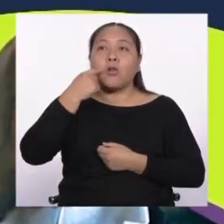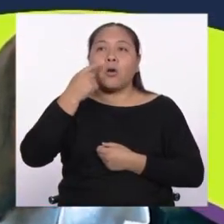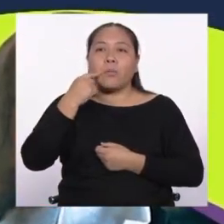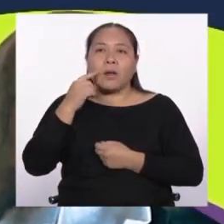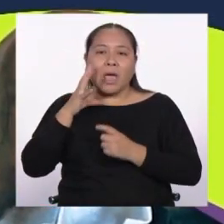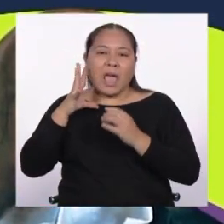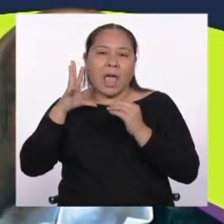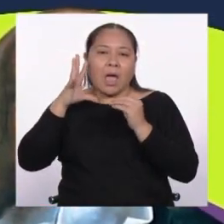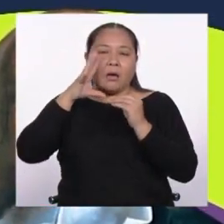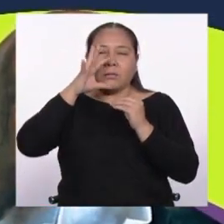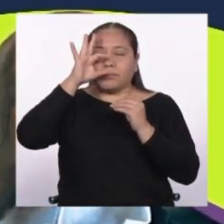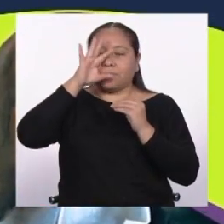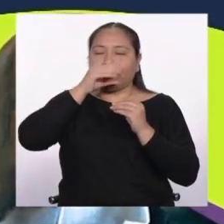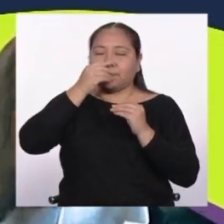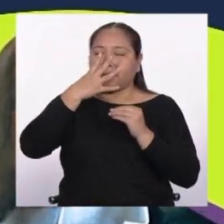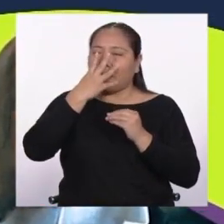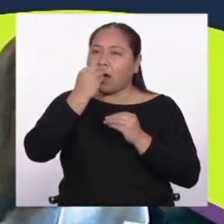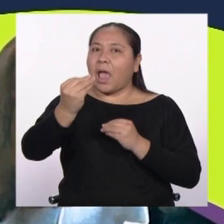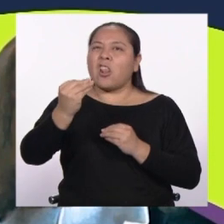del hombre.